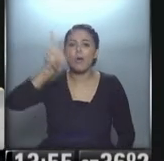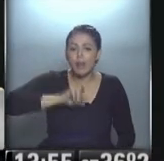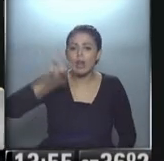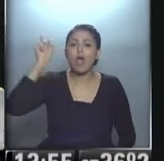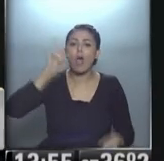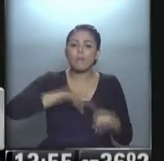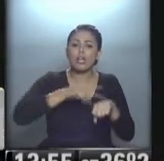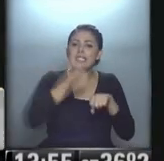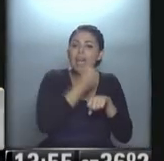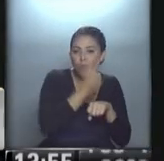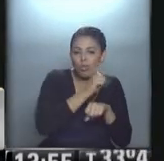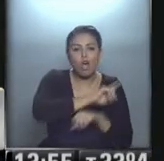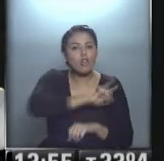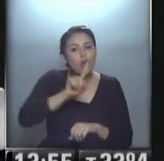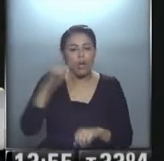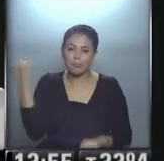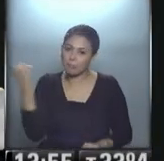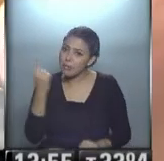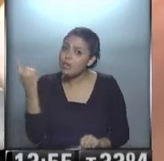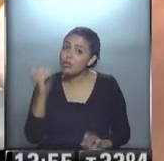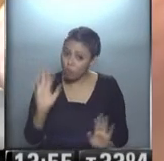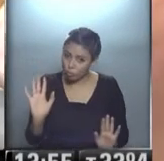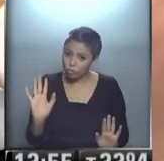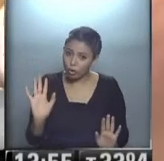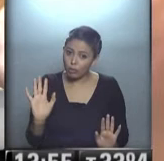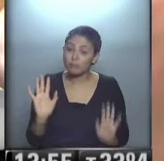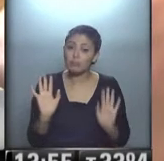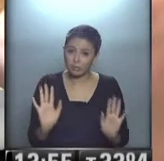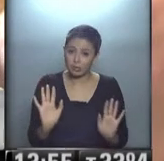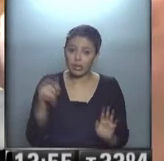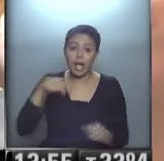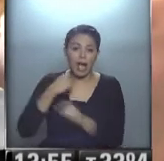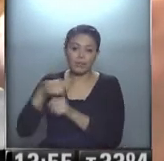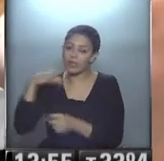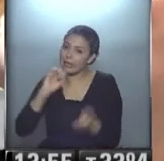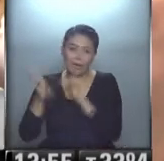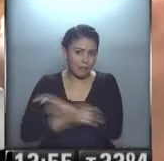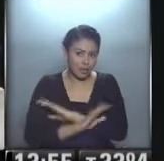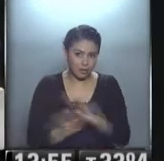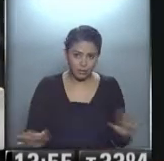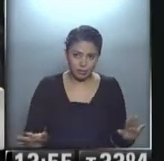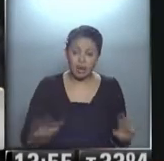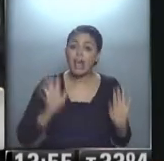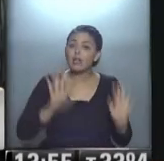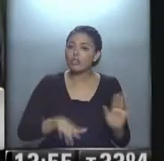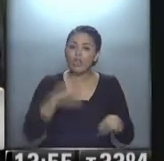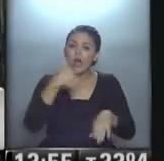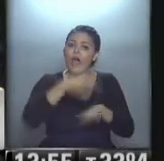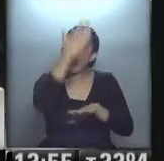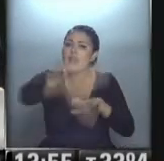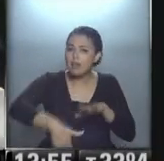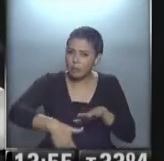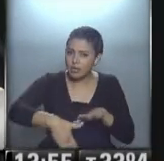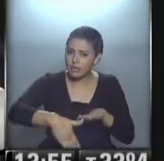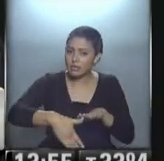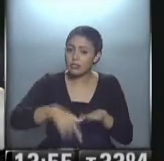unidad segundo y no del minuto o libremente, como era hasta este momento. Estos plazos, les decía, son